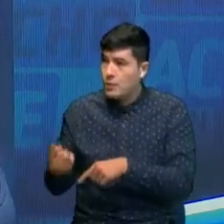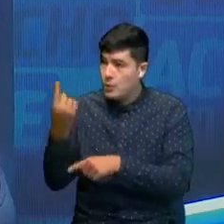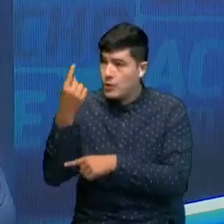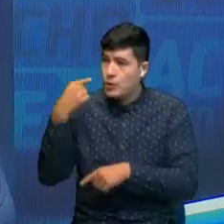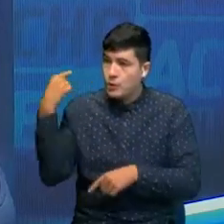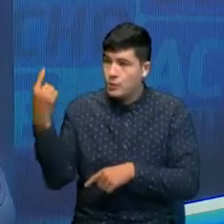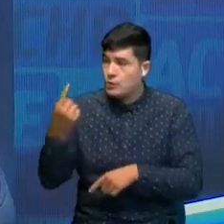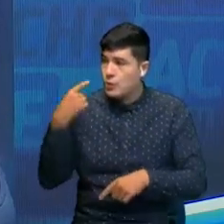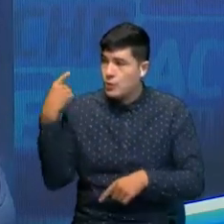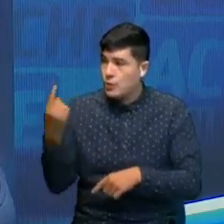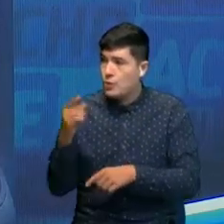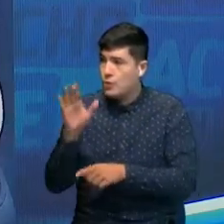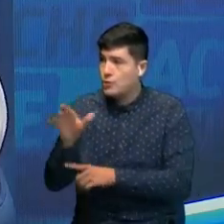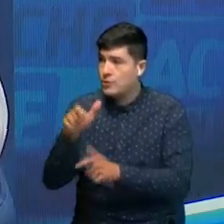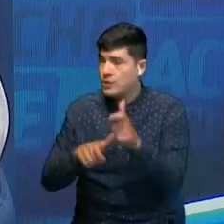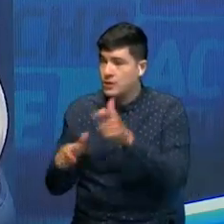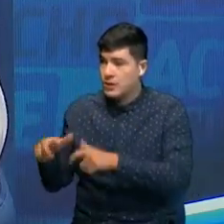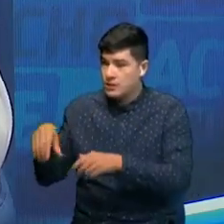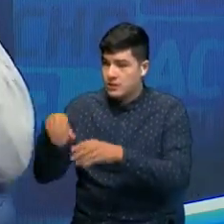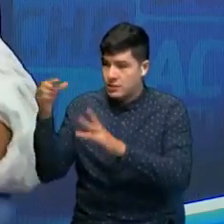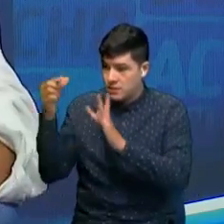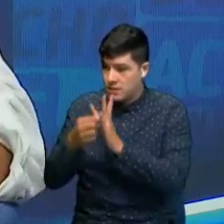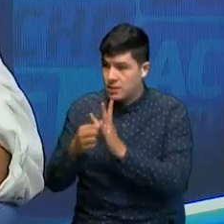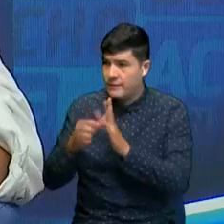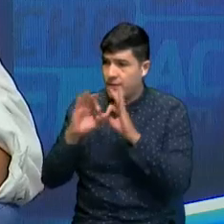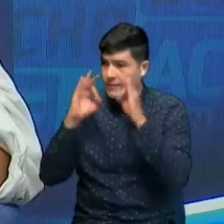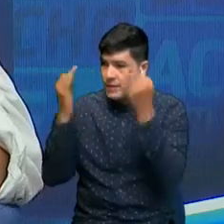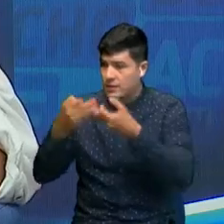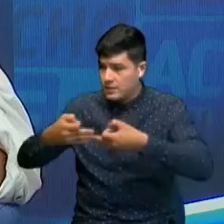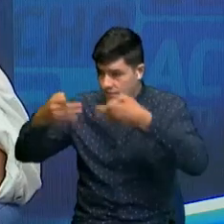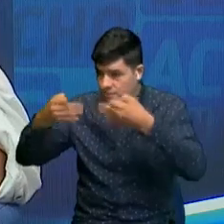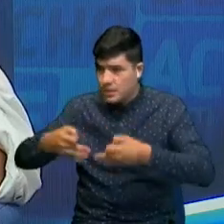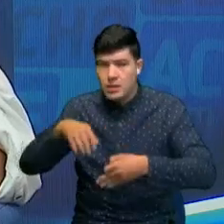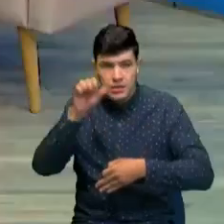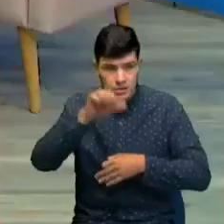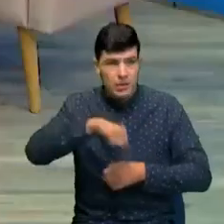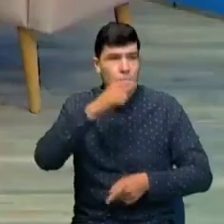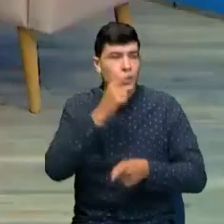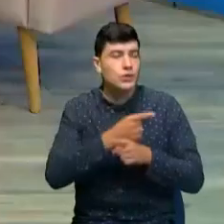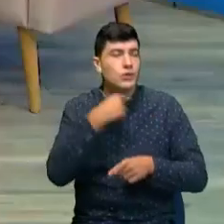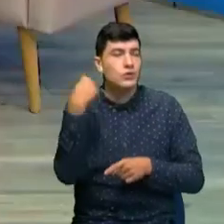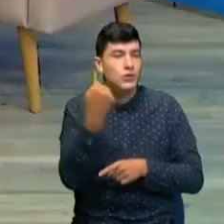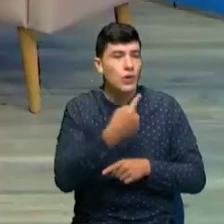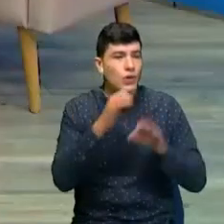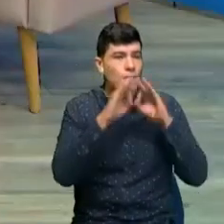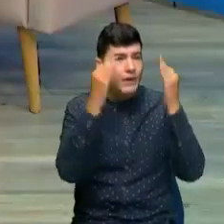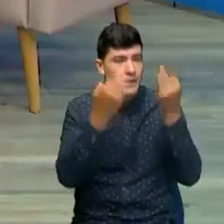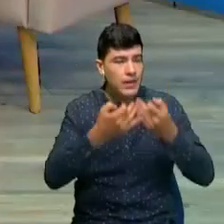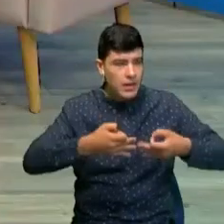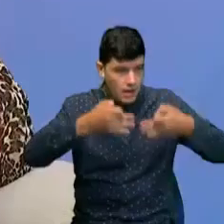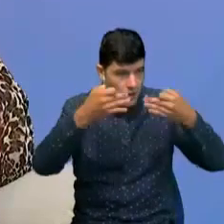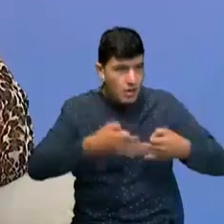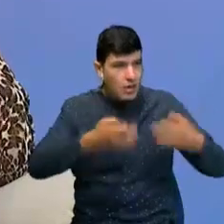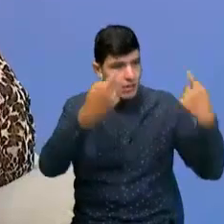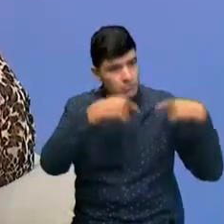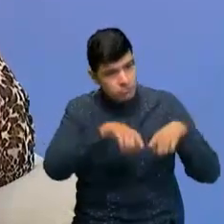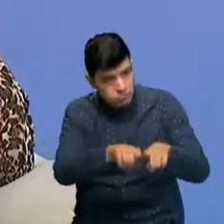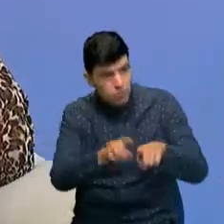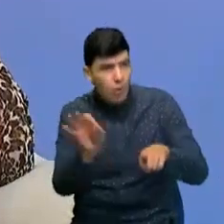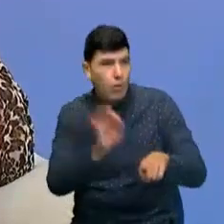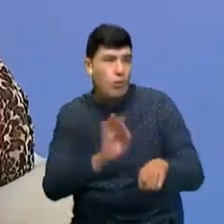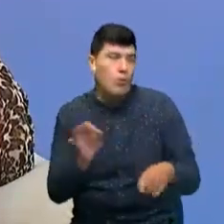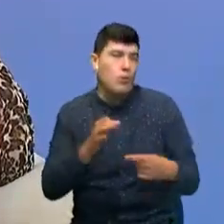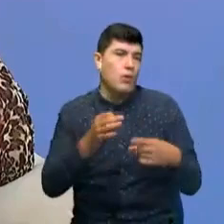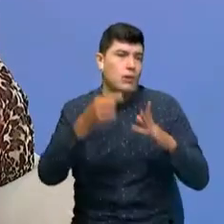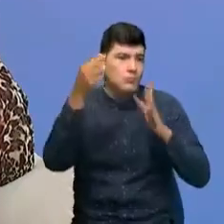para personas casadas, para familias constituidas? Sí, familia constituida que tengan una unión, ya sea unión marital